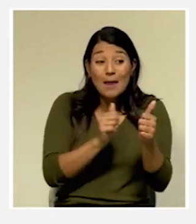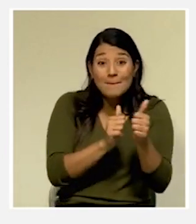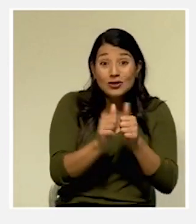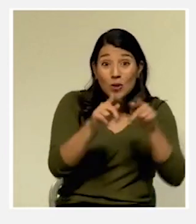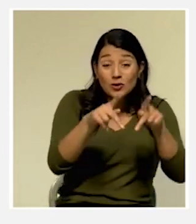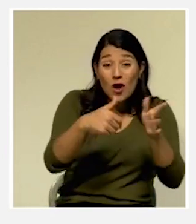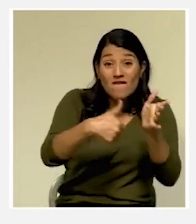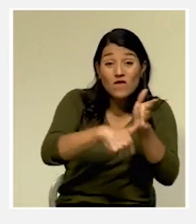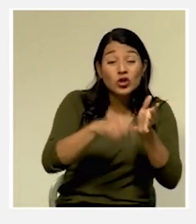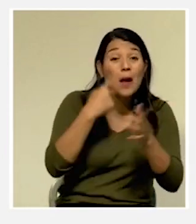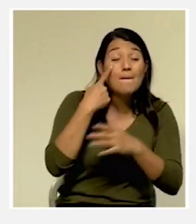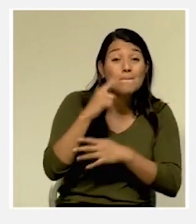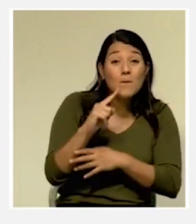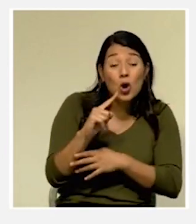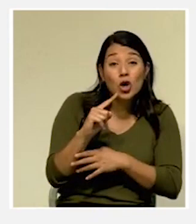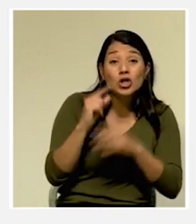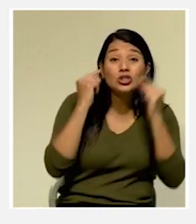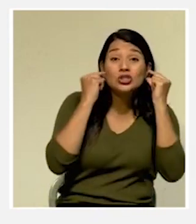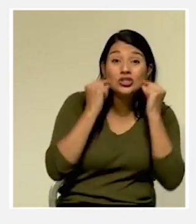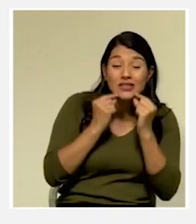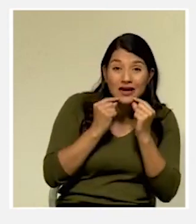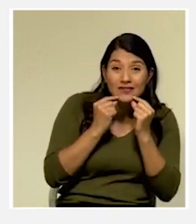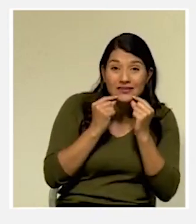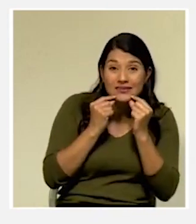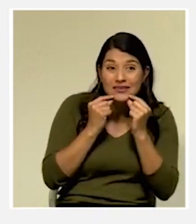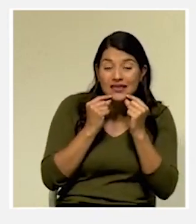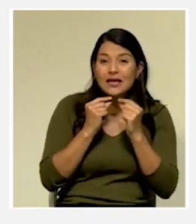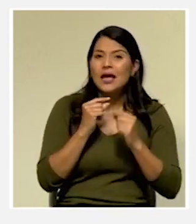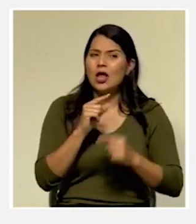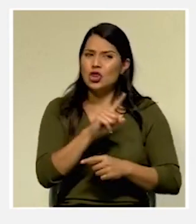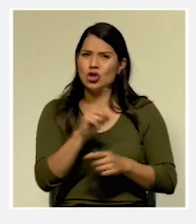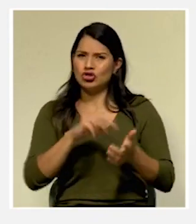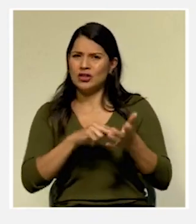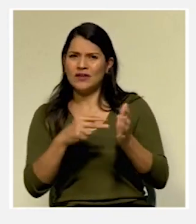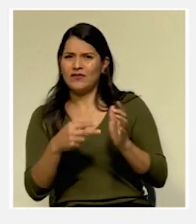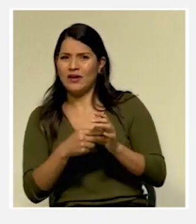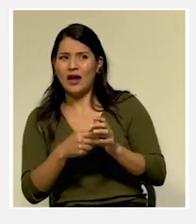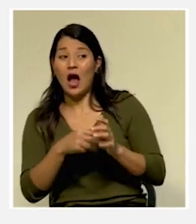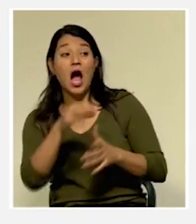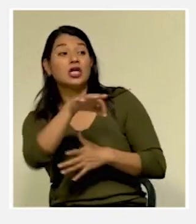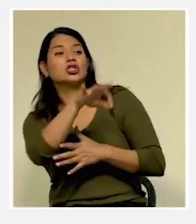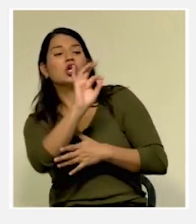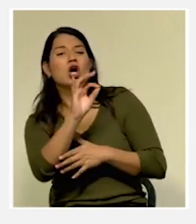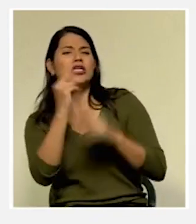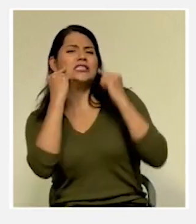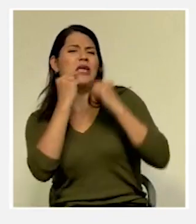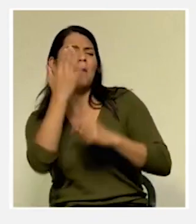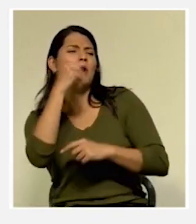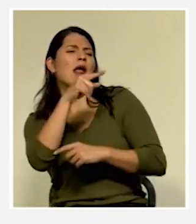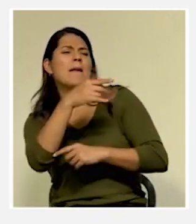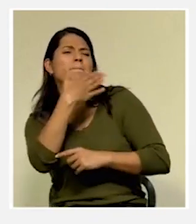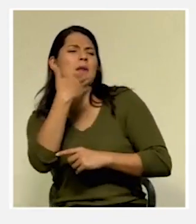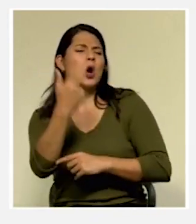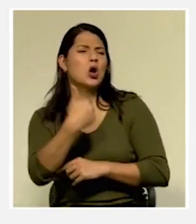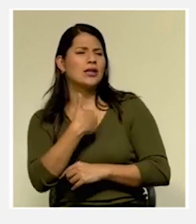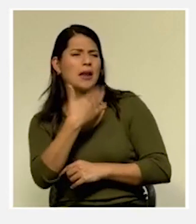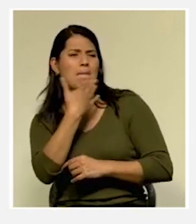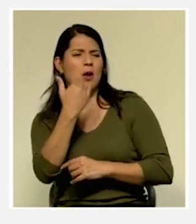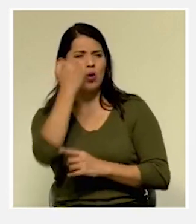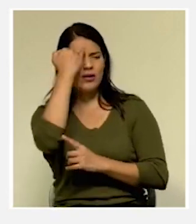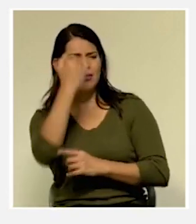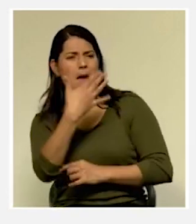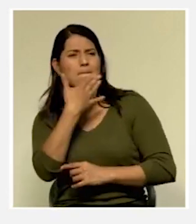no es un votante convencido por Rodrigo Chávez, claro, no es porque Rodrigo Chávez sea mejor o porque tenga mejores ideas o porque sea el